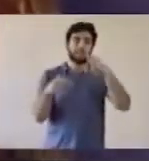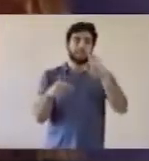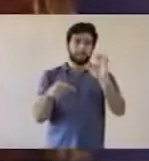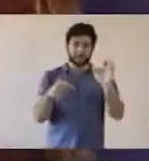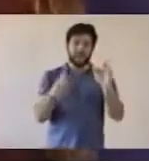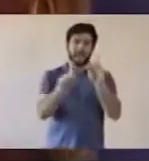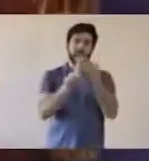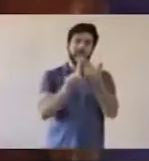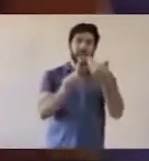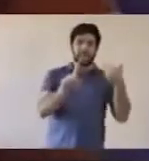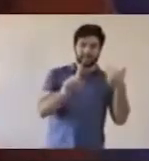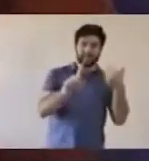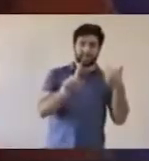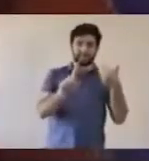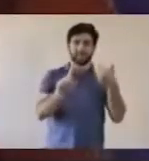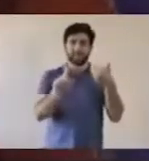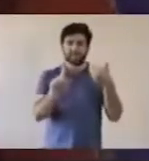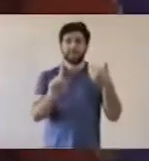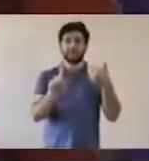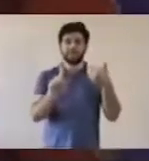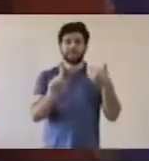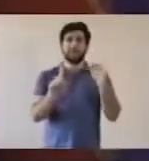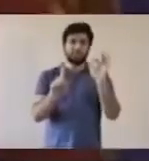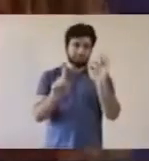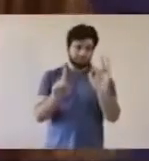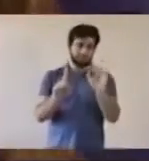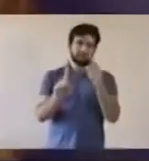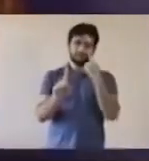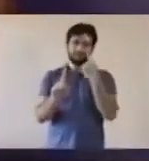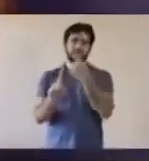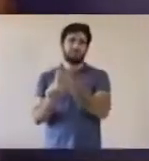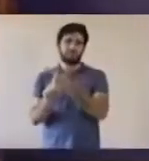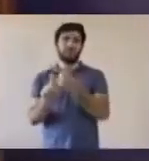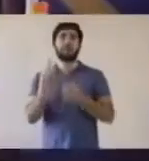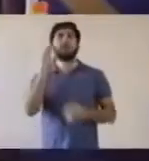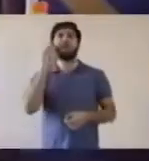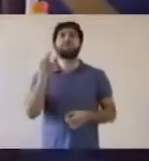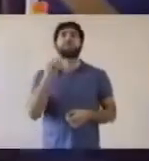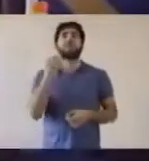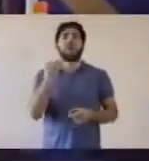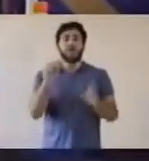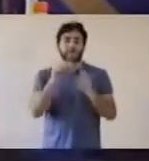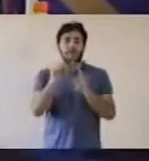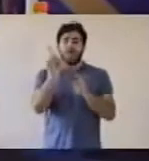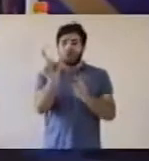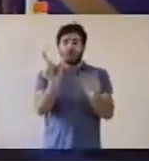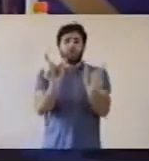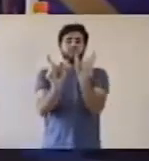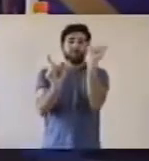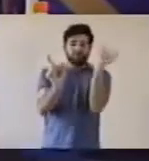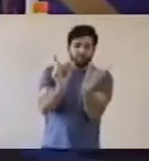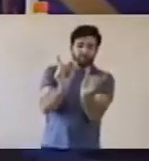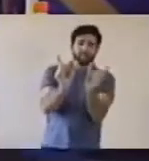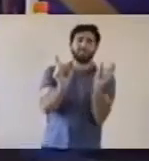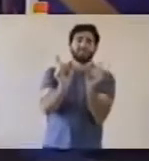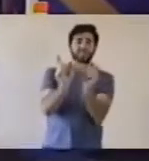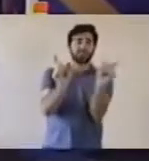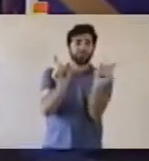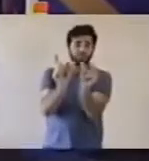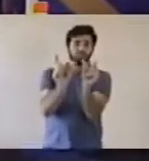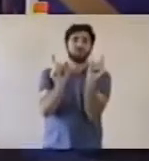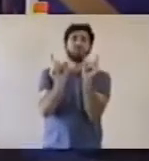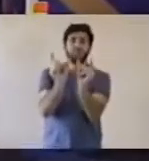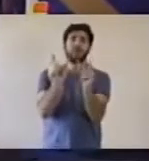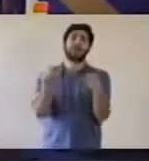es? ¿Prefijo o sufijo? Muy bien, es prefijo, porque entonces la partícula va al principio